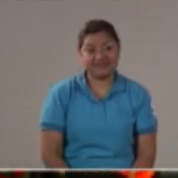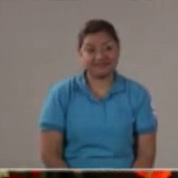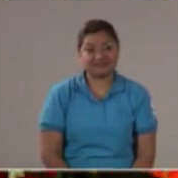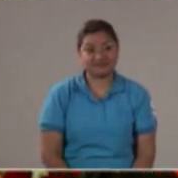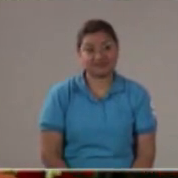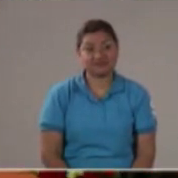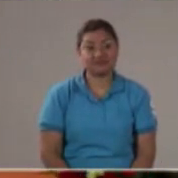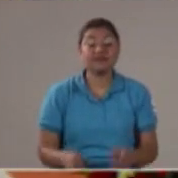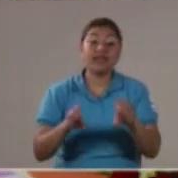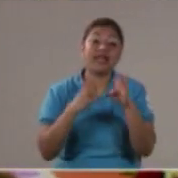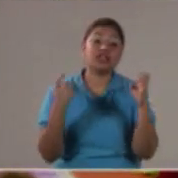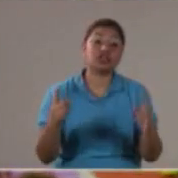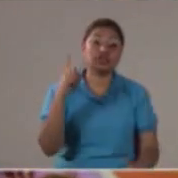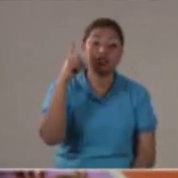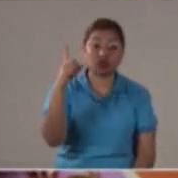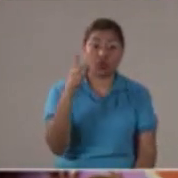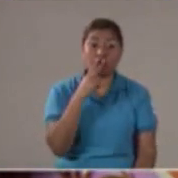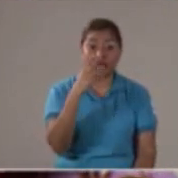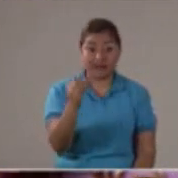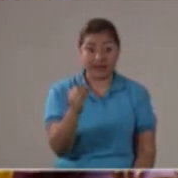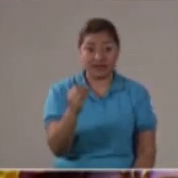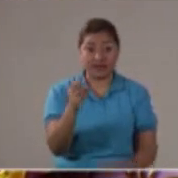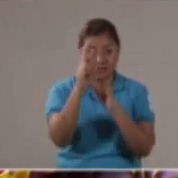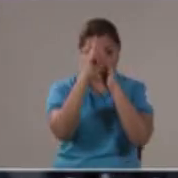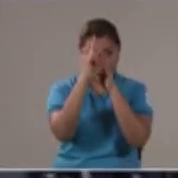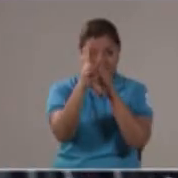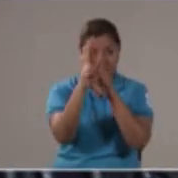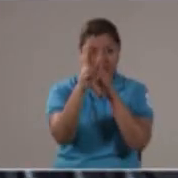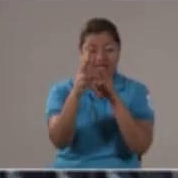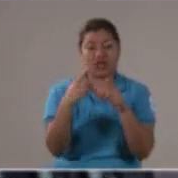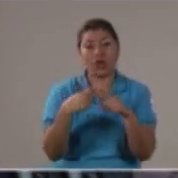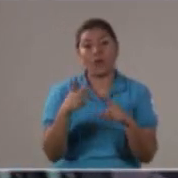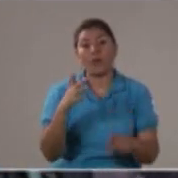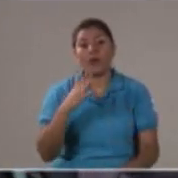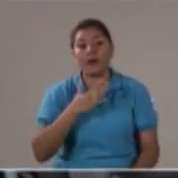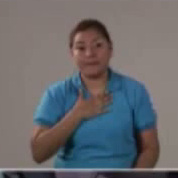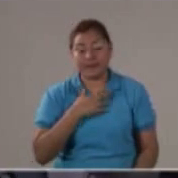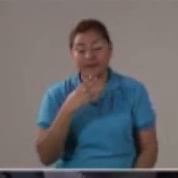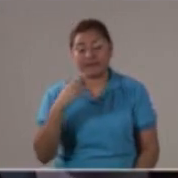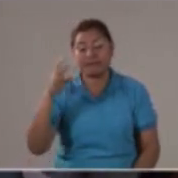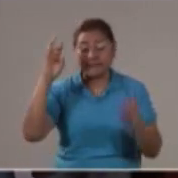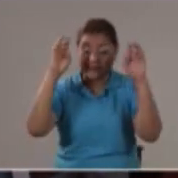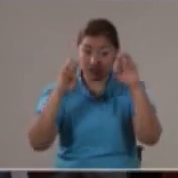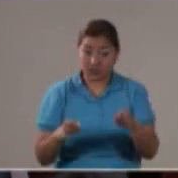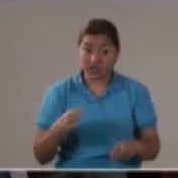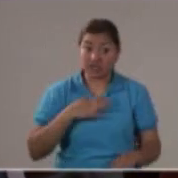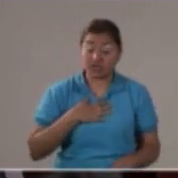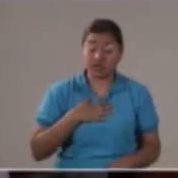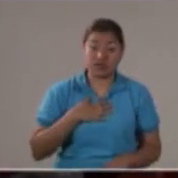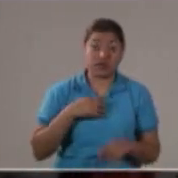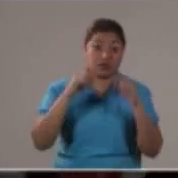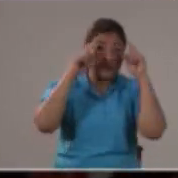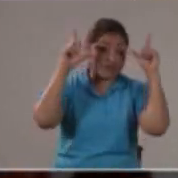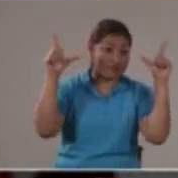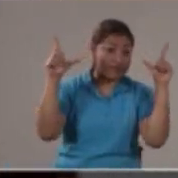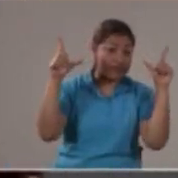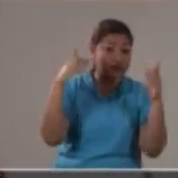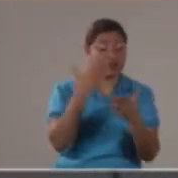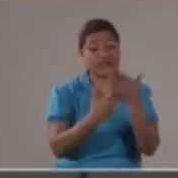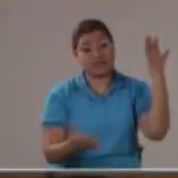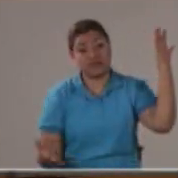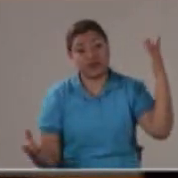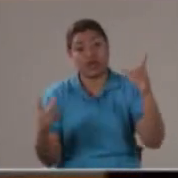Entonces, un hermano muy respetado por mi persona, al que admiro, lo respeto y que se fue ya con el